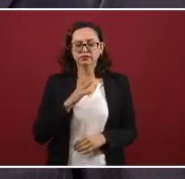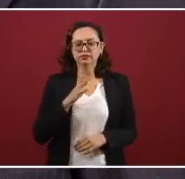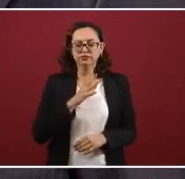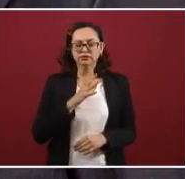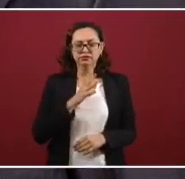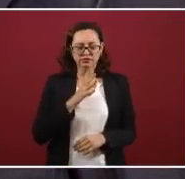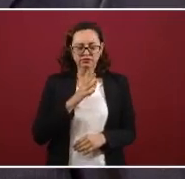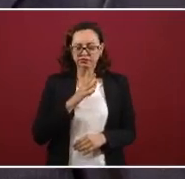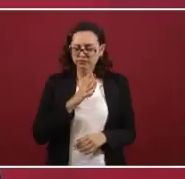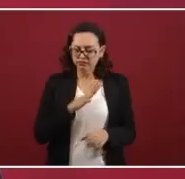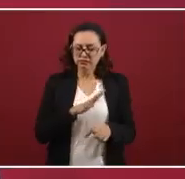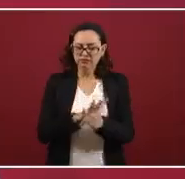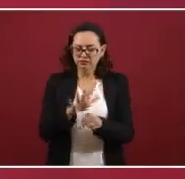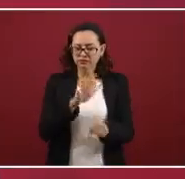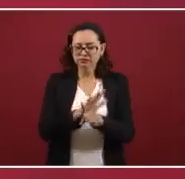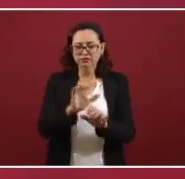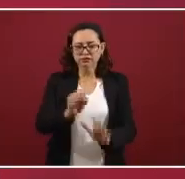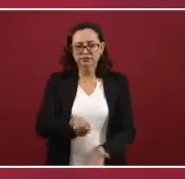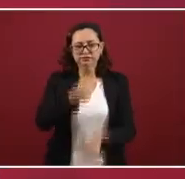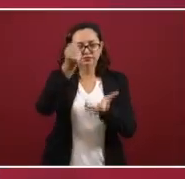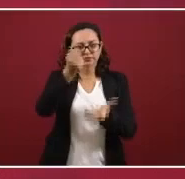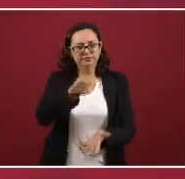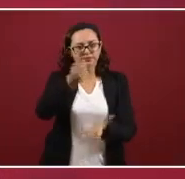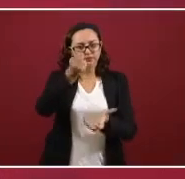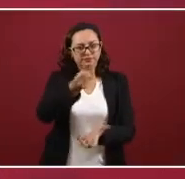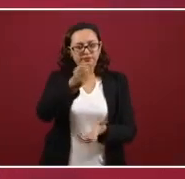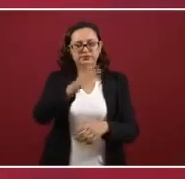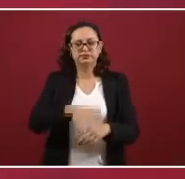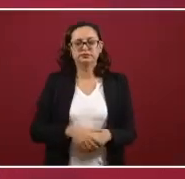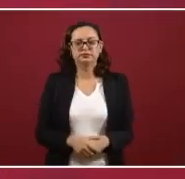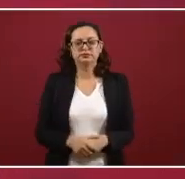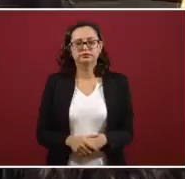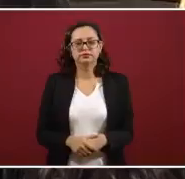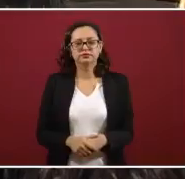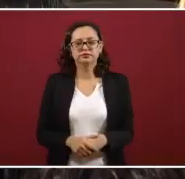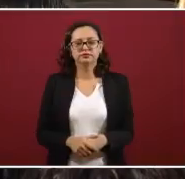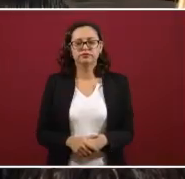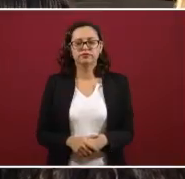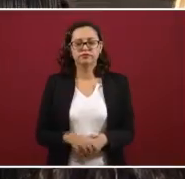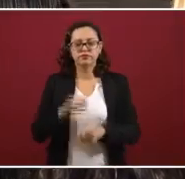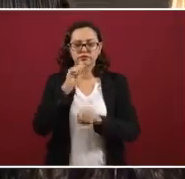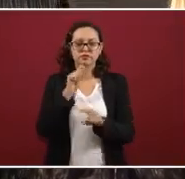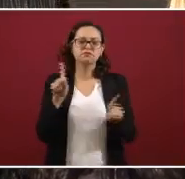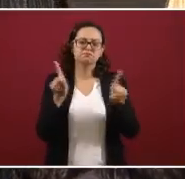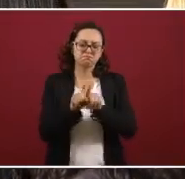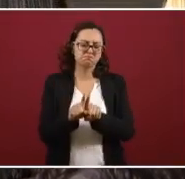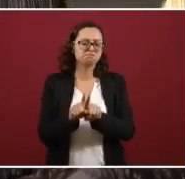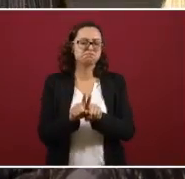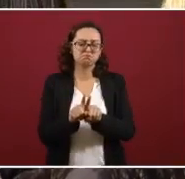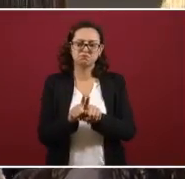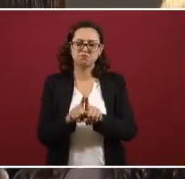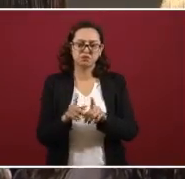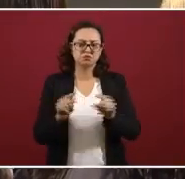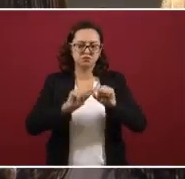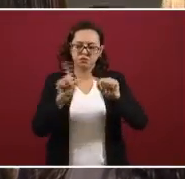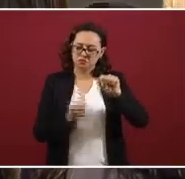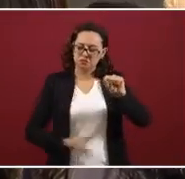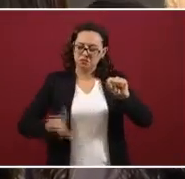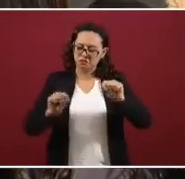disponibilidad de fondos y hay confianza en México.